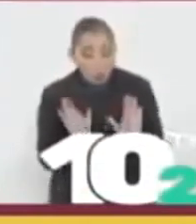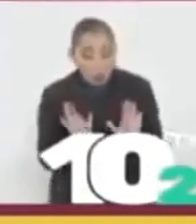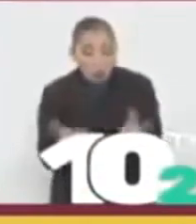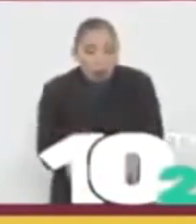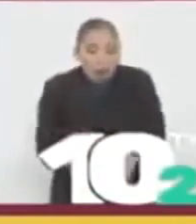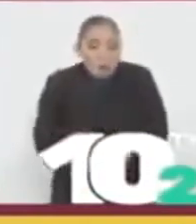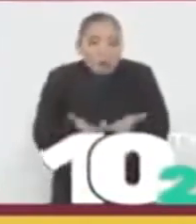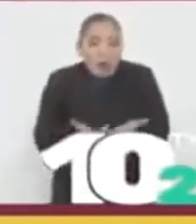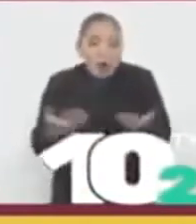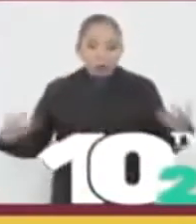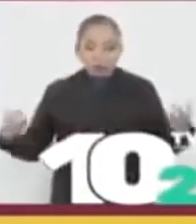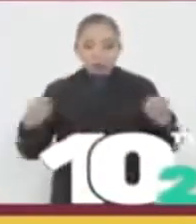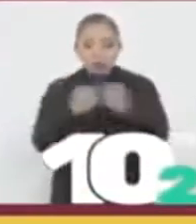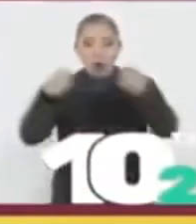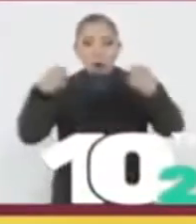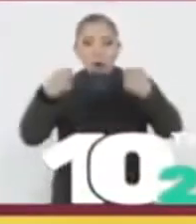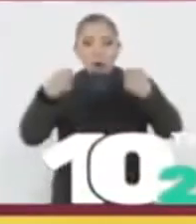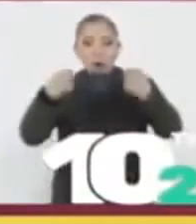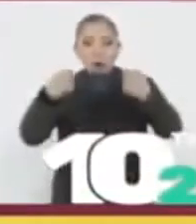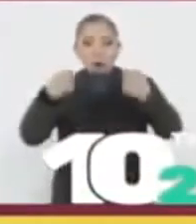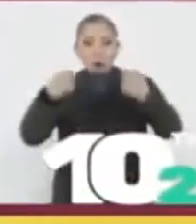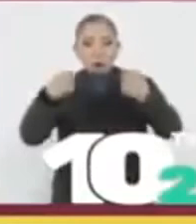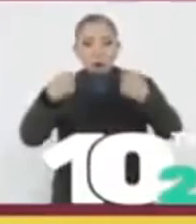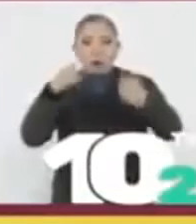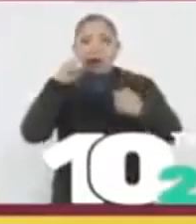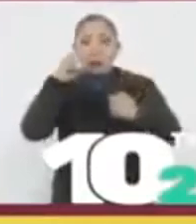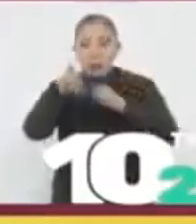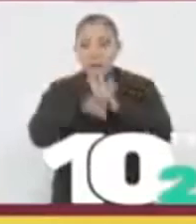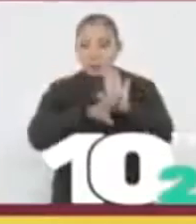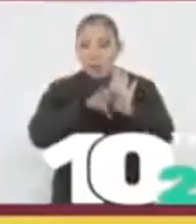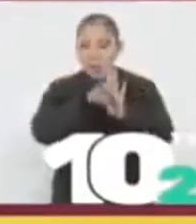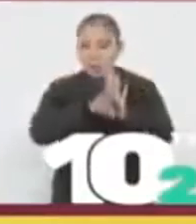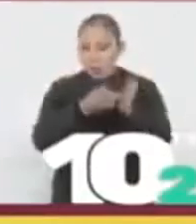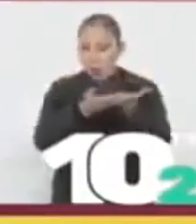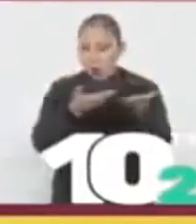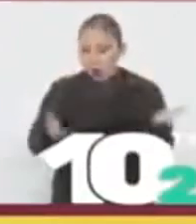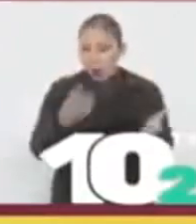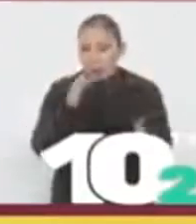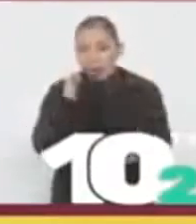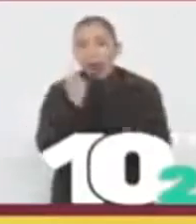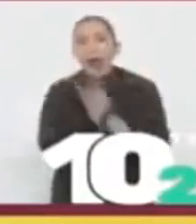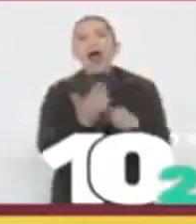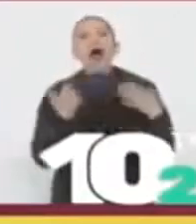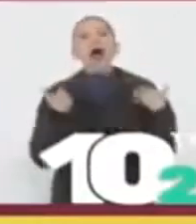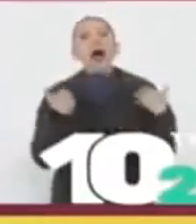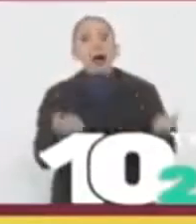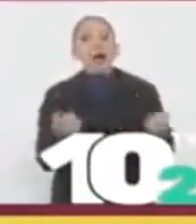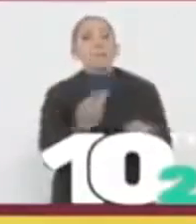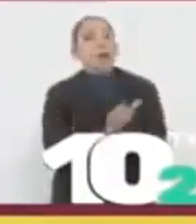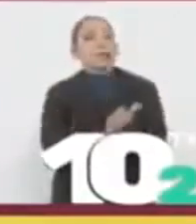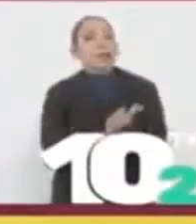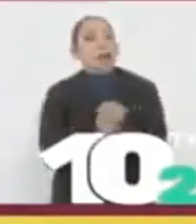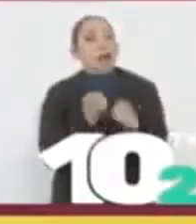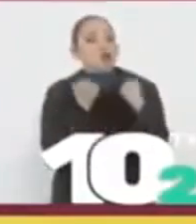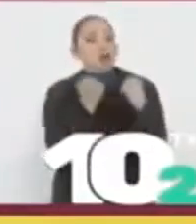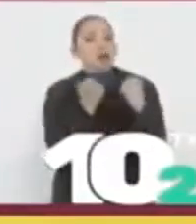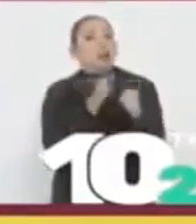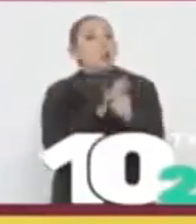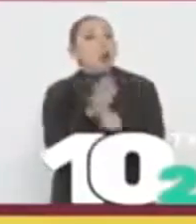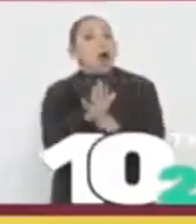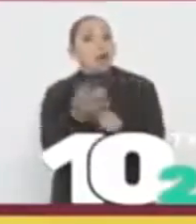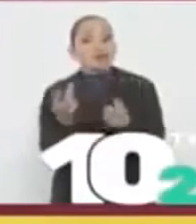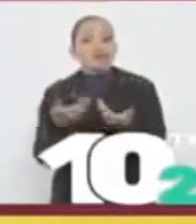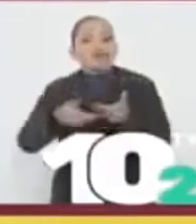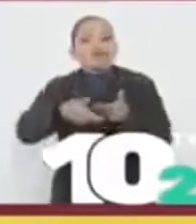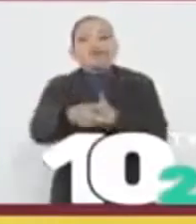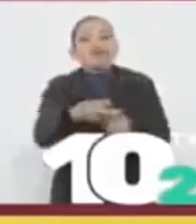se sostienen o chocan. Vamos a ver el siguiente video para identificar cómo ocurren las fuerzas y cuáles son